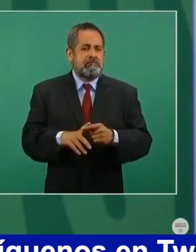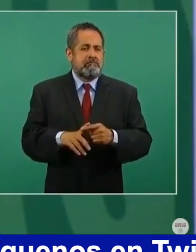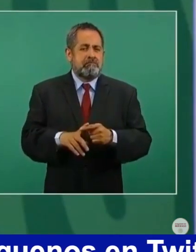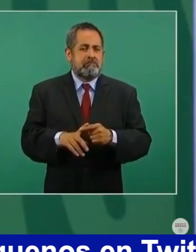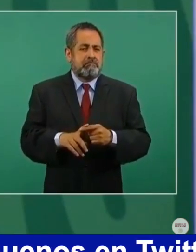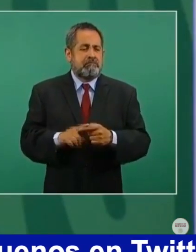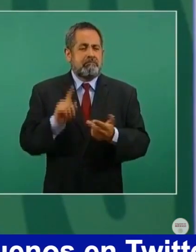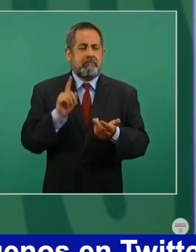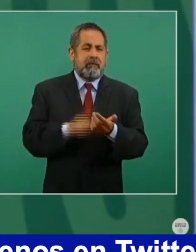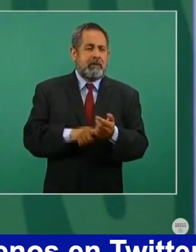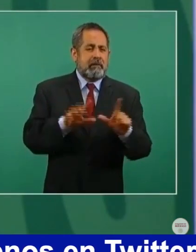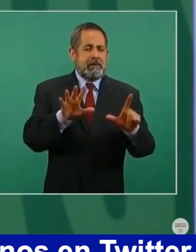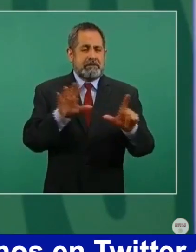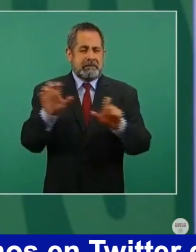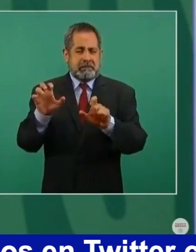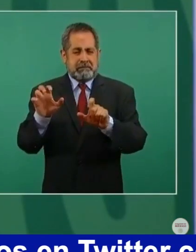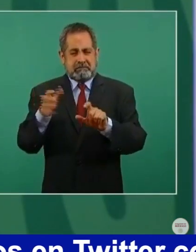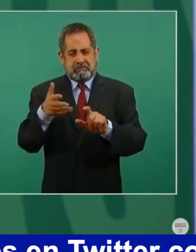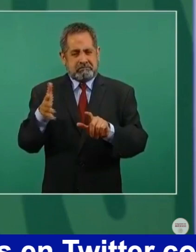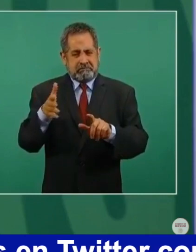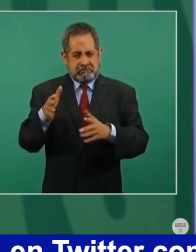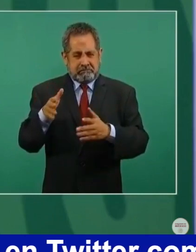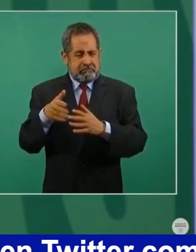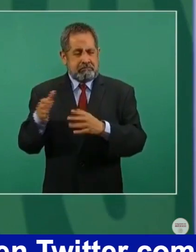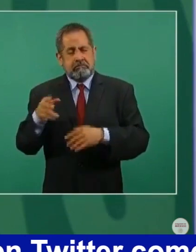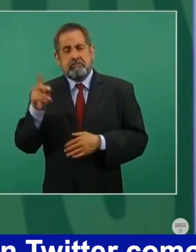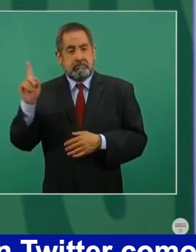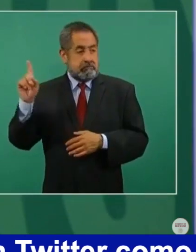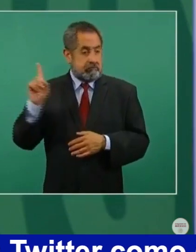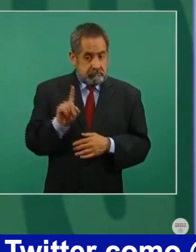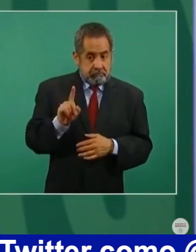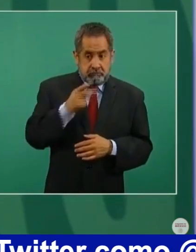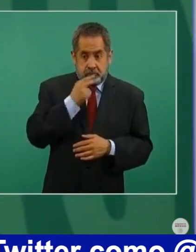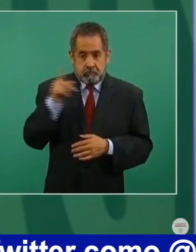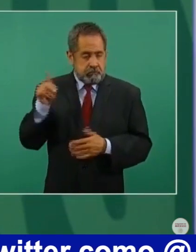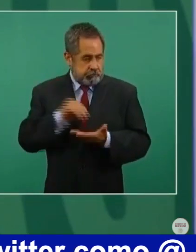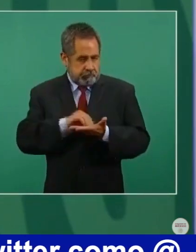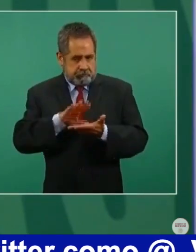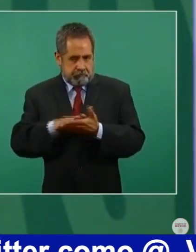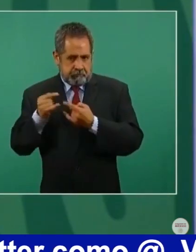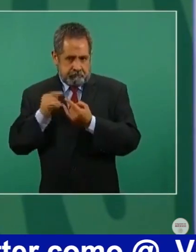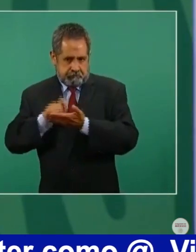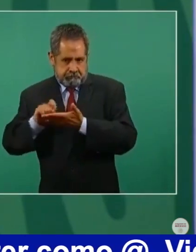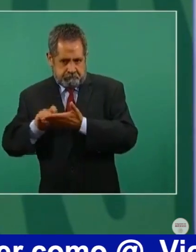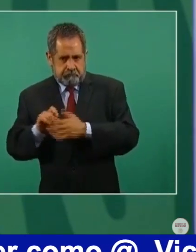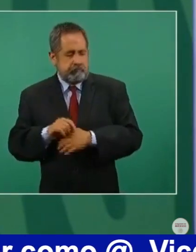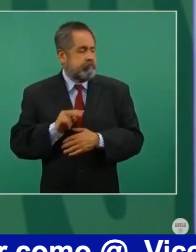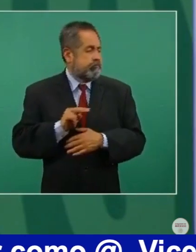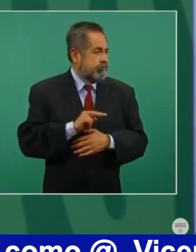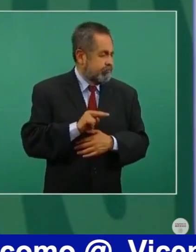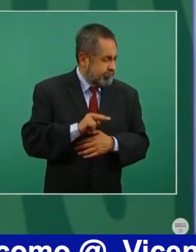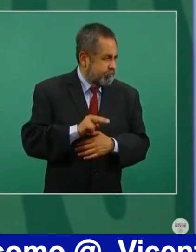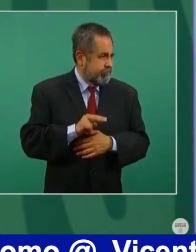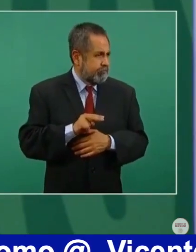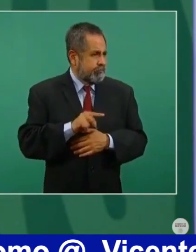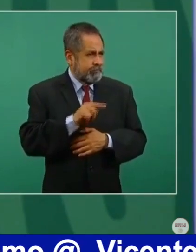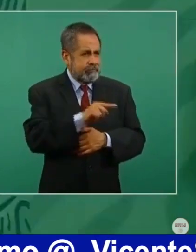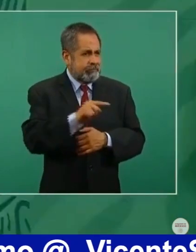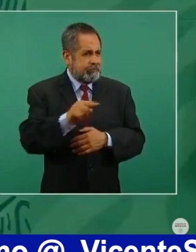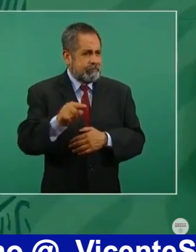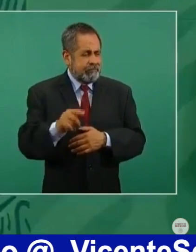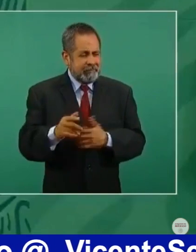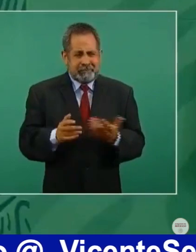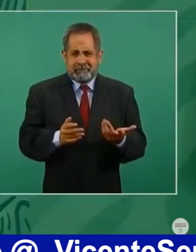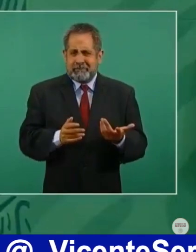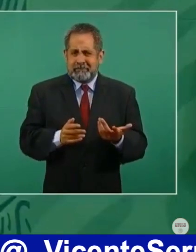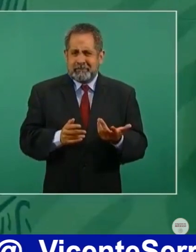siglo XVIII, y hablaba de que no había